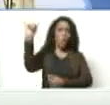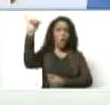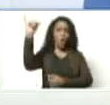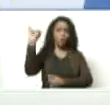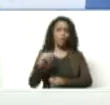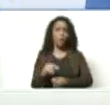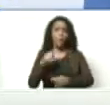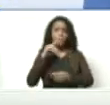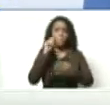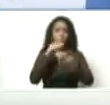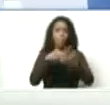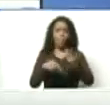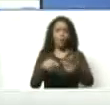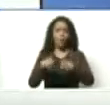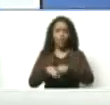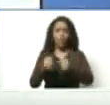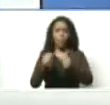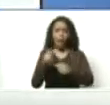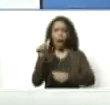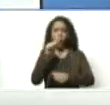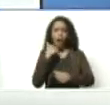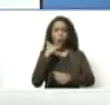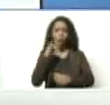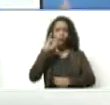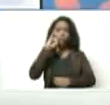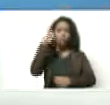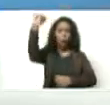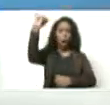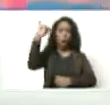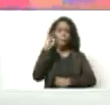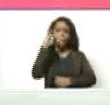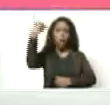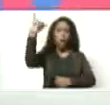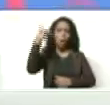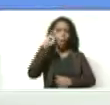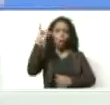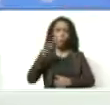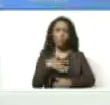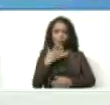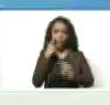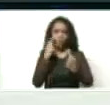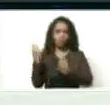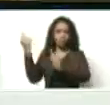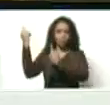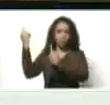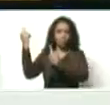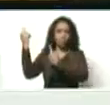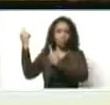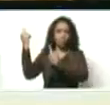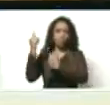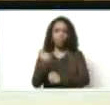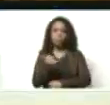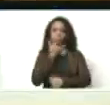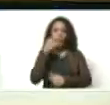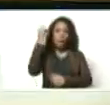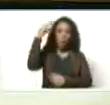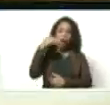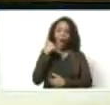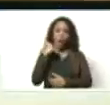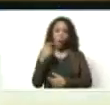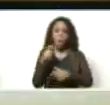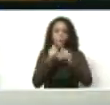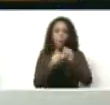agua papá papá huecos en las calles papá papá falla el alumbrado papá papá